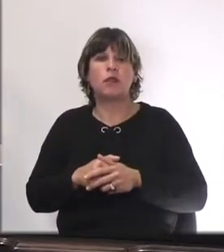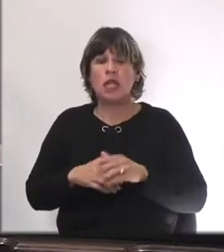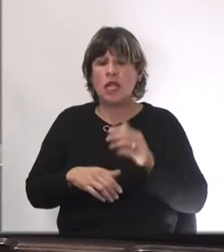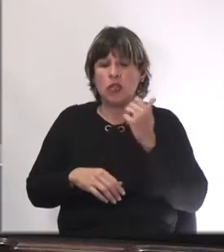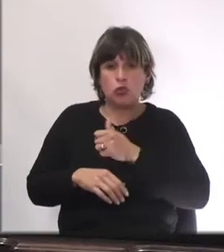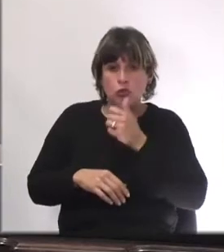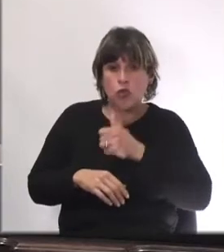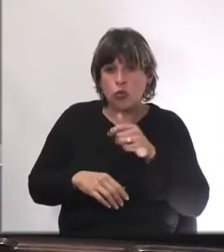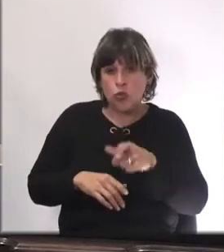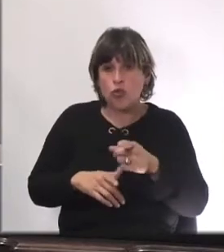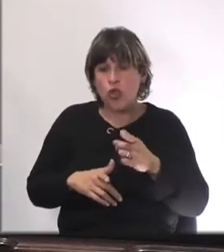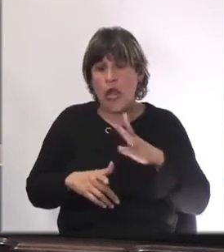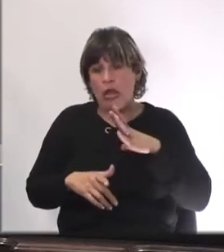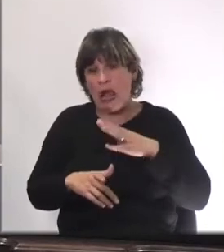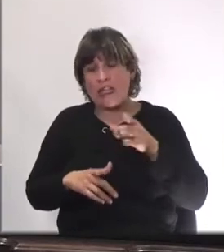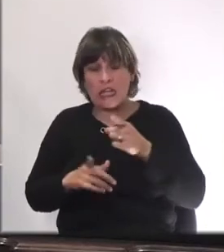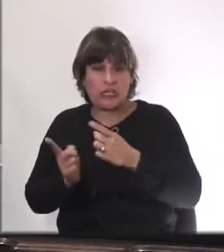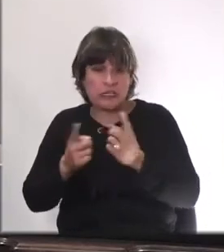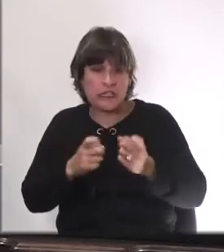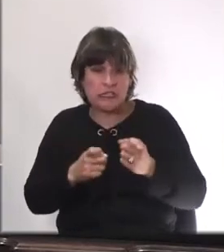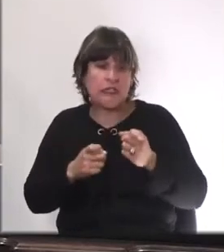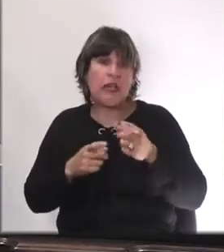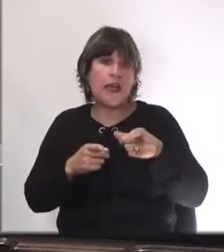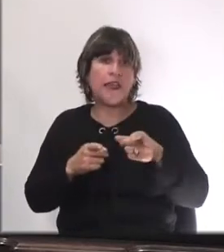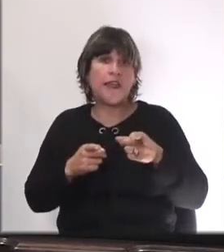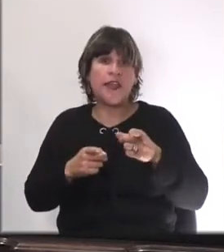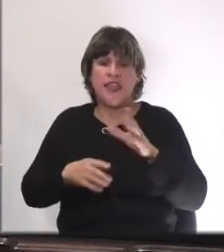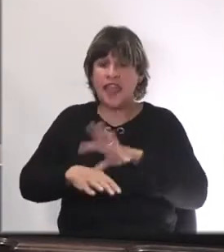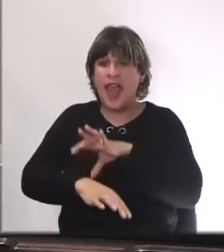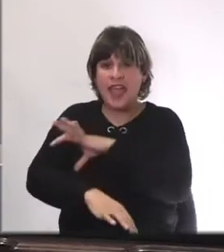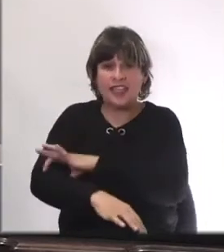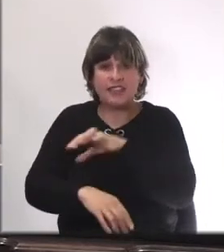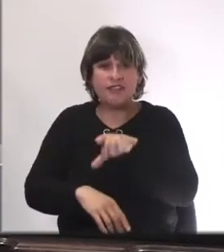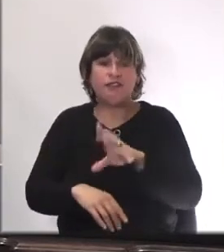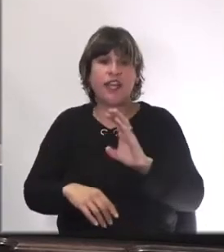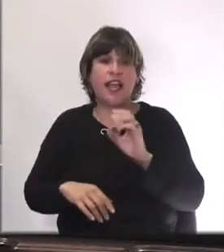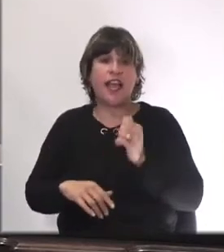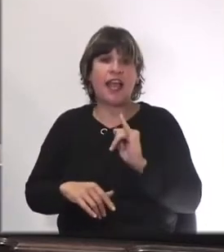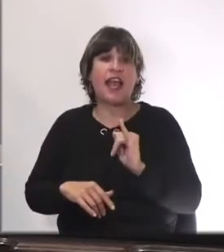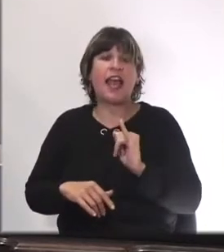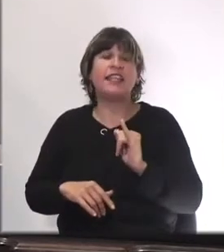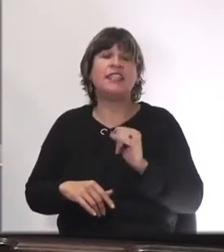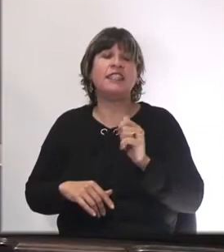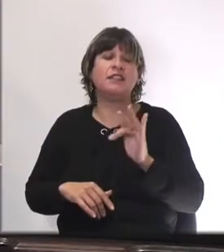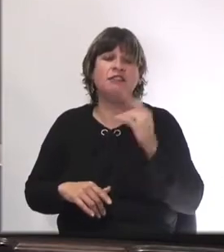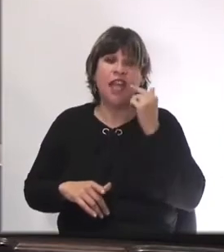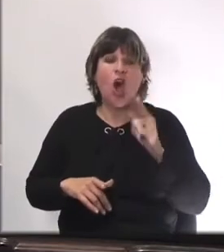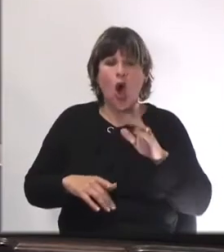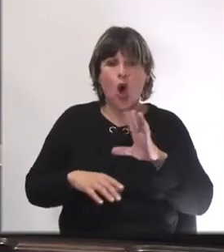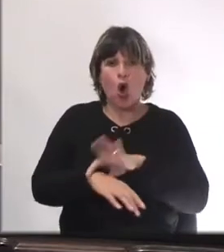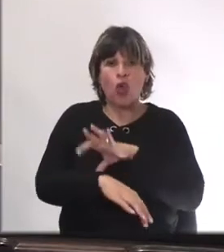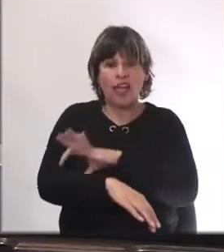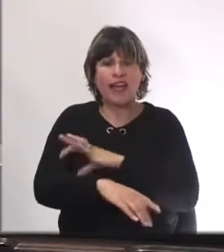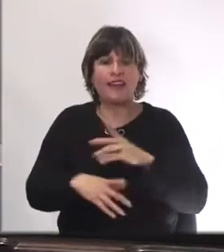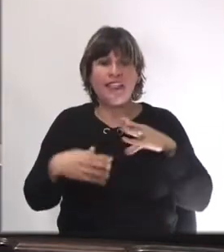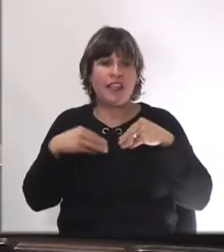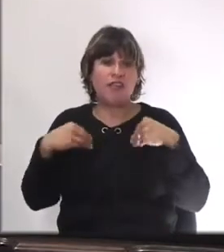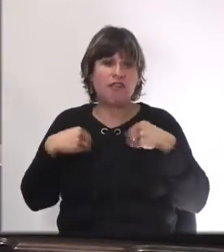solución a esas necesidades de centros CAIF y de jardines de infantes que están construidos, o si vamos a